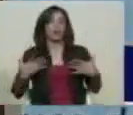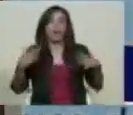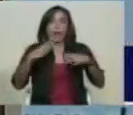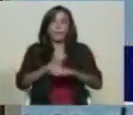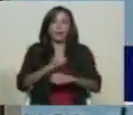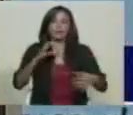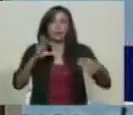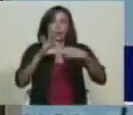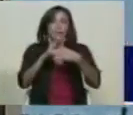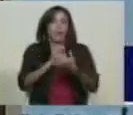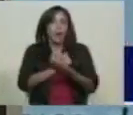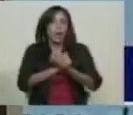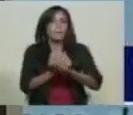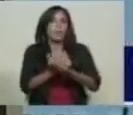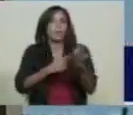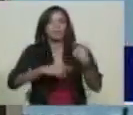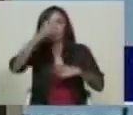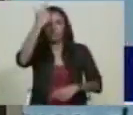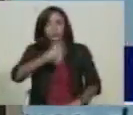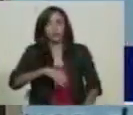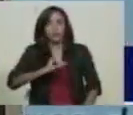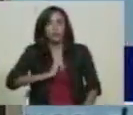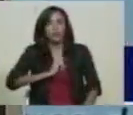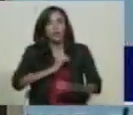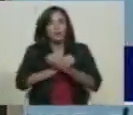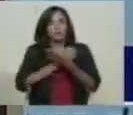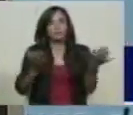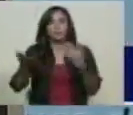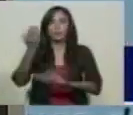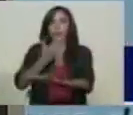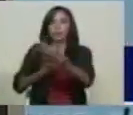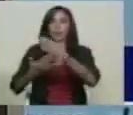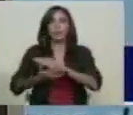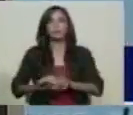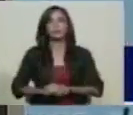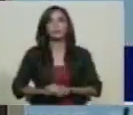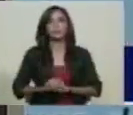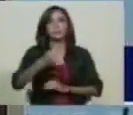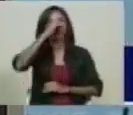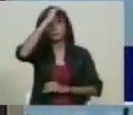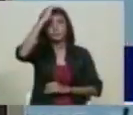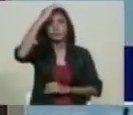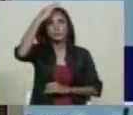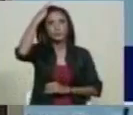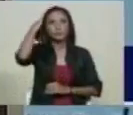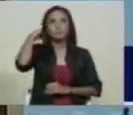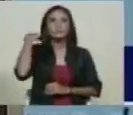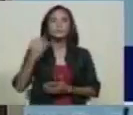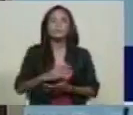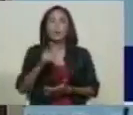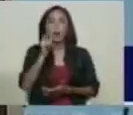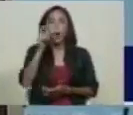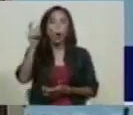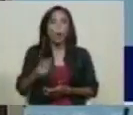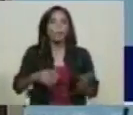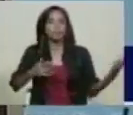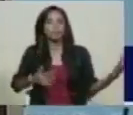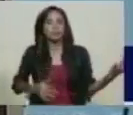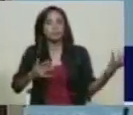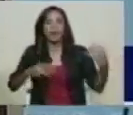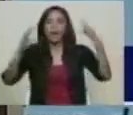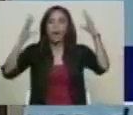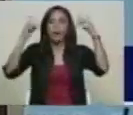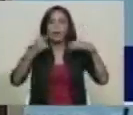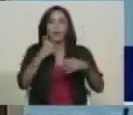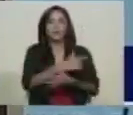de unidad, de amor, de dignidad y de solidaridad, yo quiero cerrar mis palabras parafraseando a nuestro cantor Alí Primera. En su